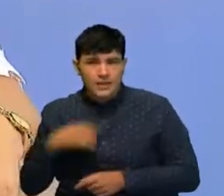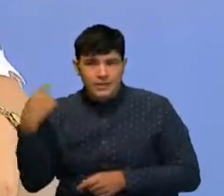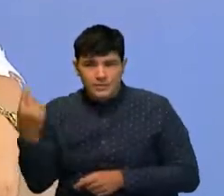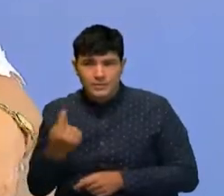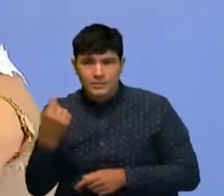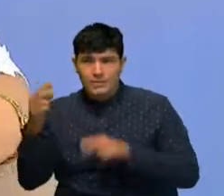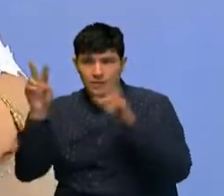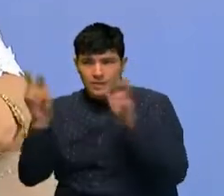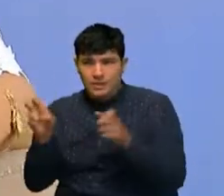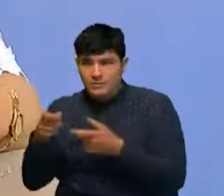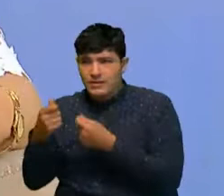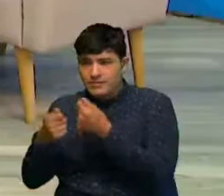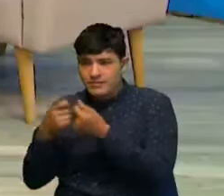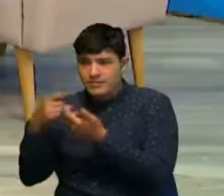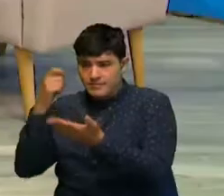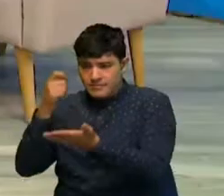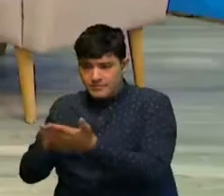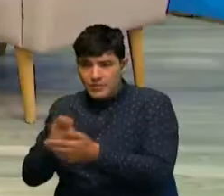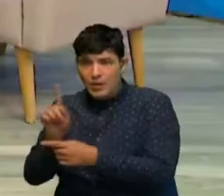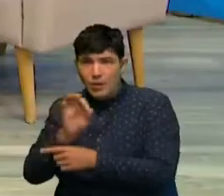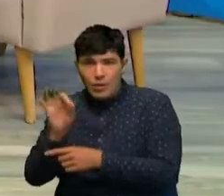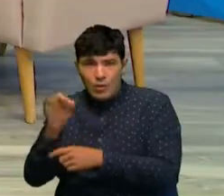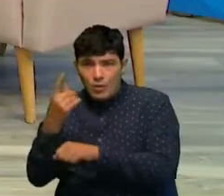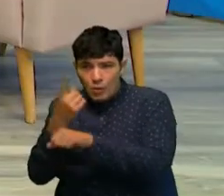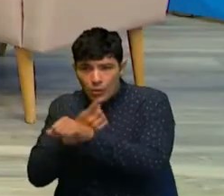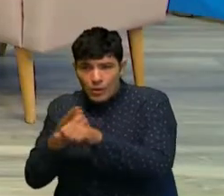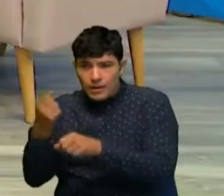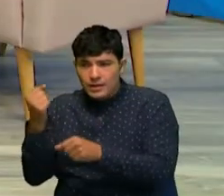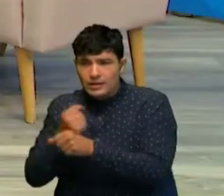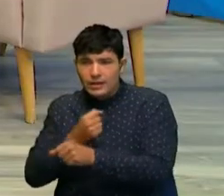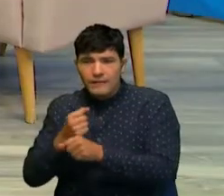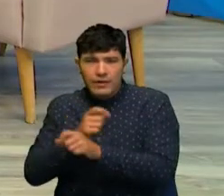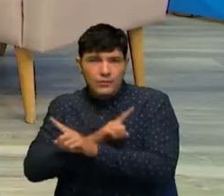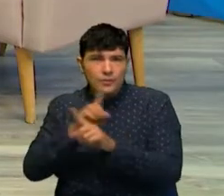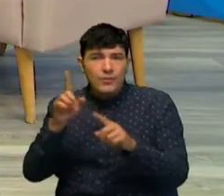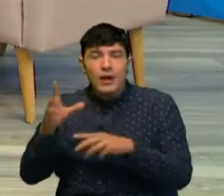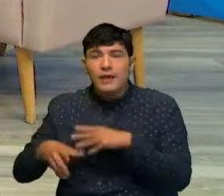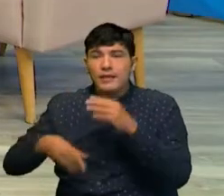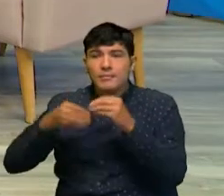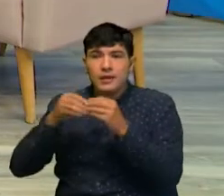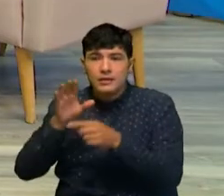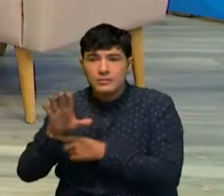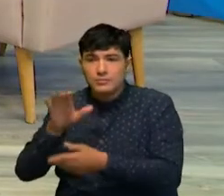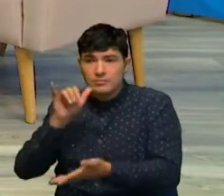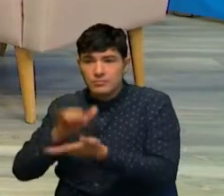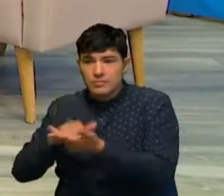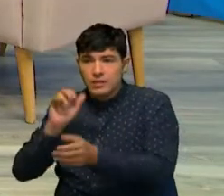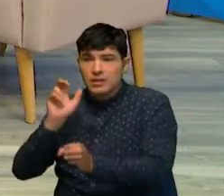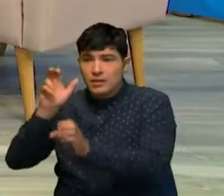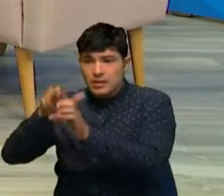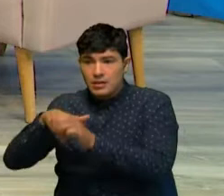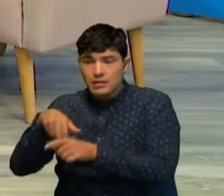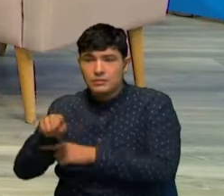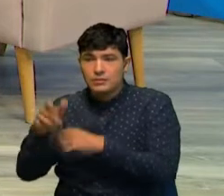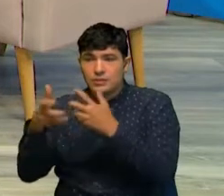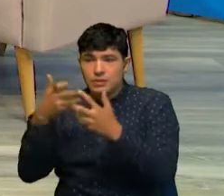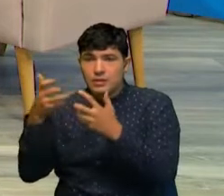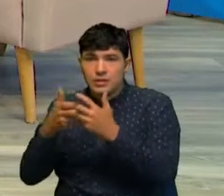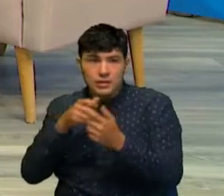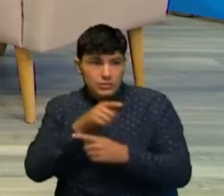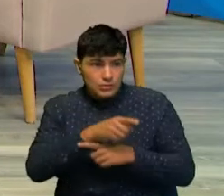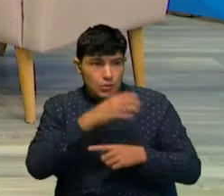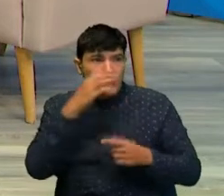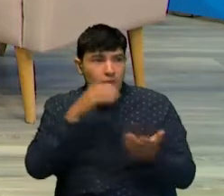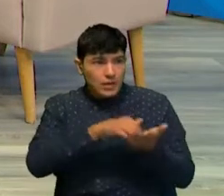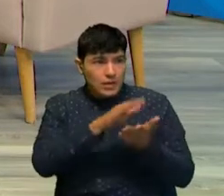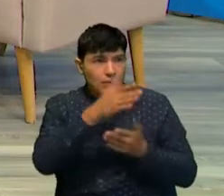parte remunerada del día o la hora trabajada, inclusive a que sea afiliado al sistema. A él lo despiden por eso, a él lo